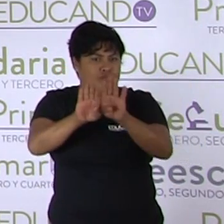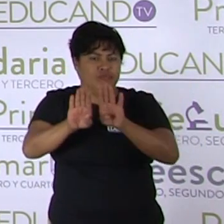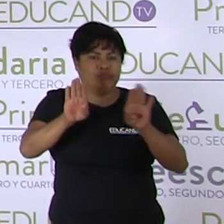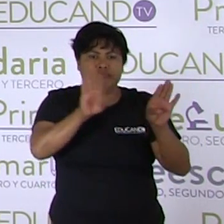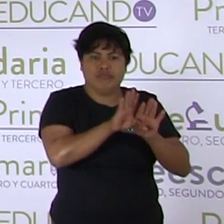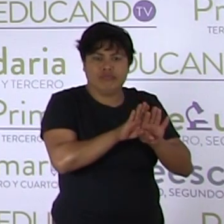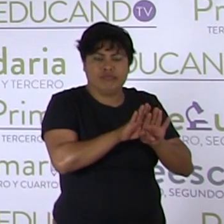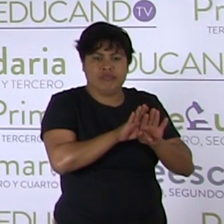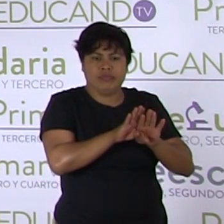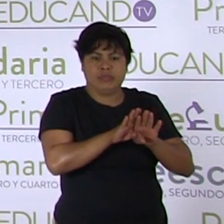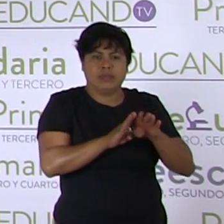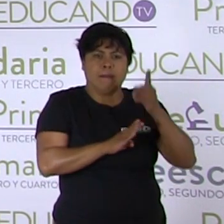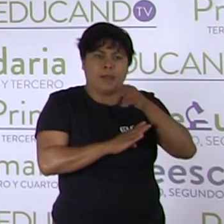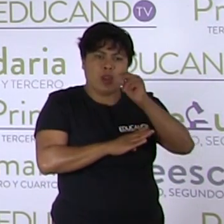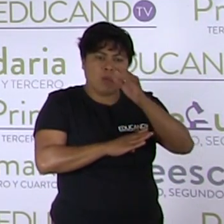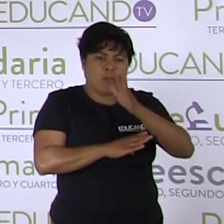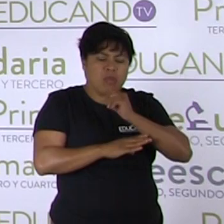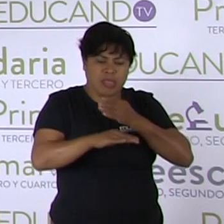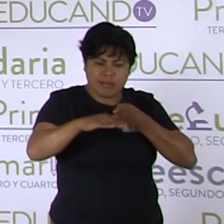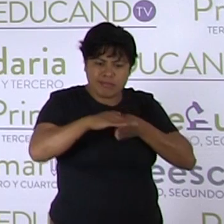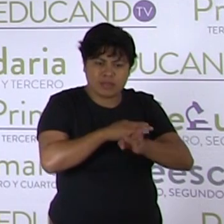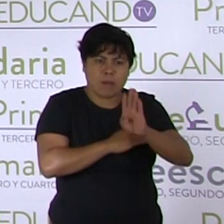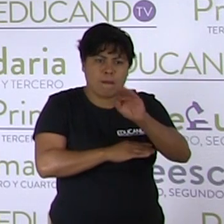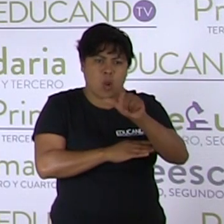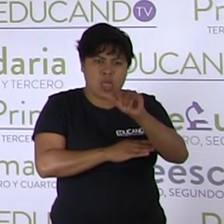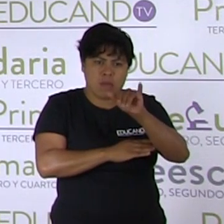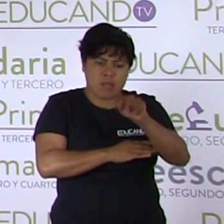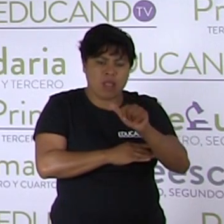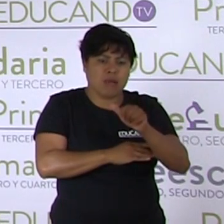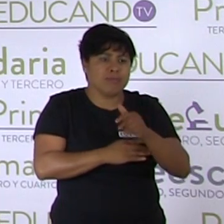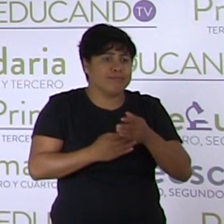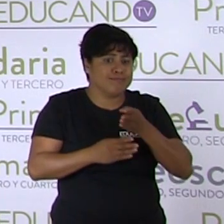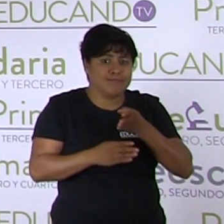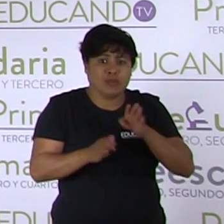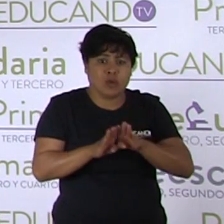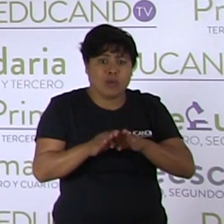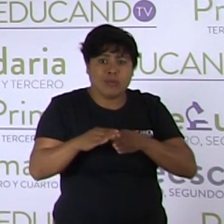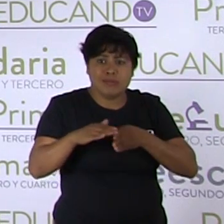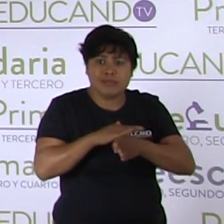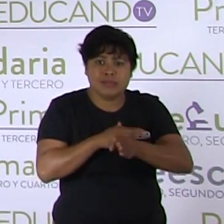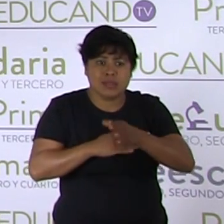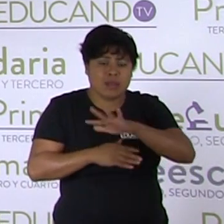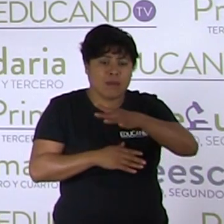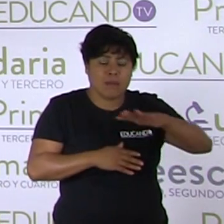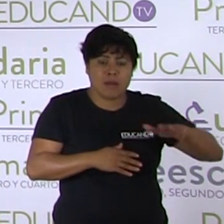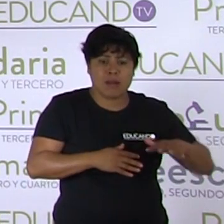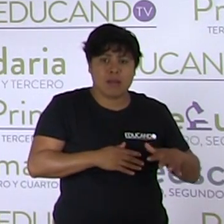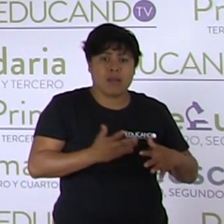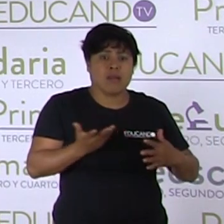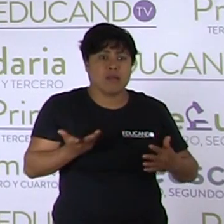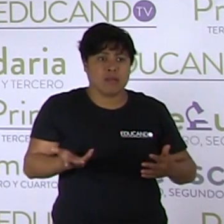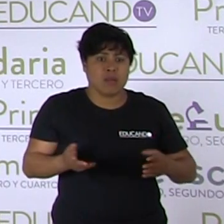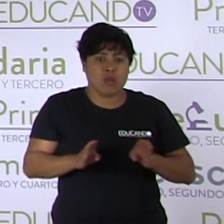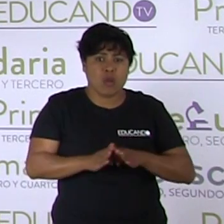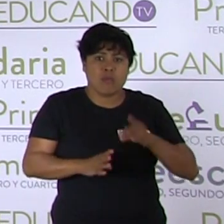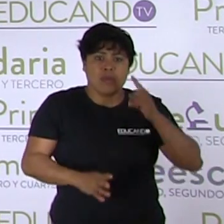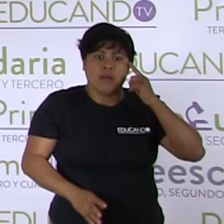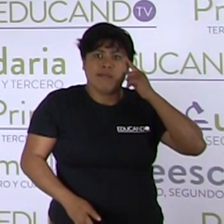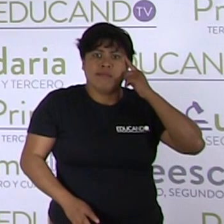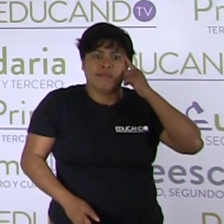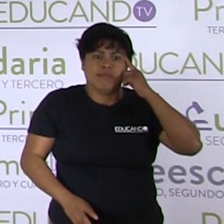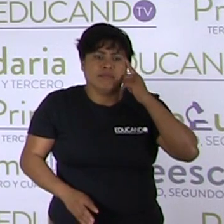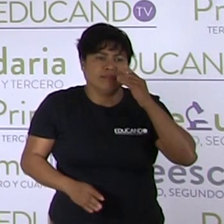sus fronteras y Bolivia pues se quedó sin salida al mar. Eso está en la conciencia de un